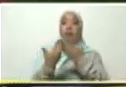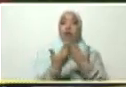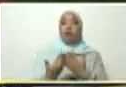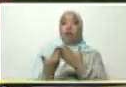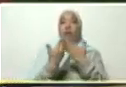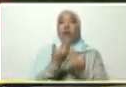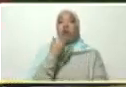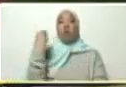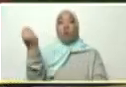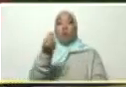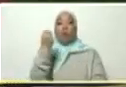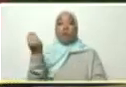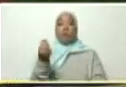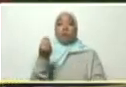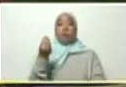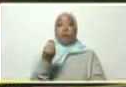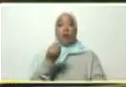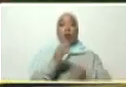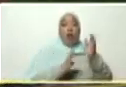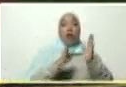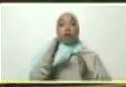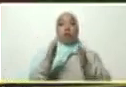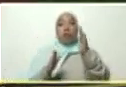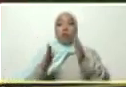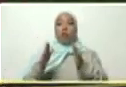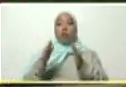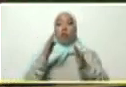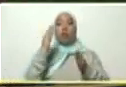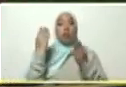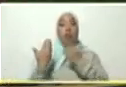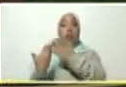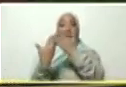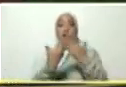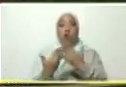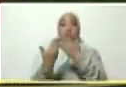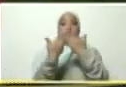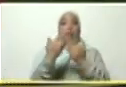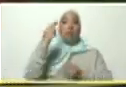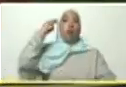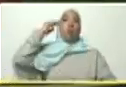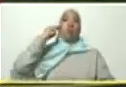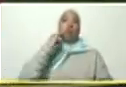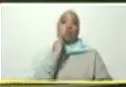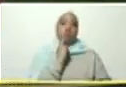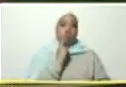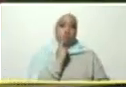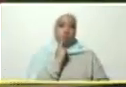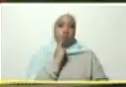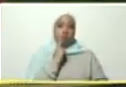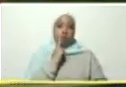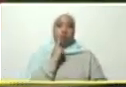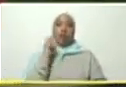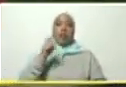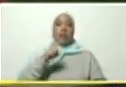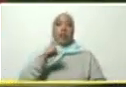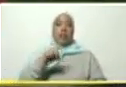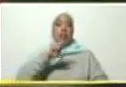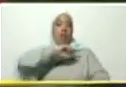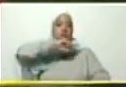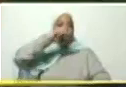juveniles la organización bolivariana de Ah muchacho Ah cada vez más fuerte